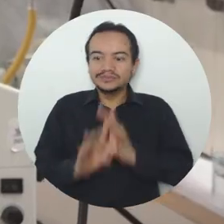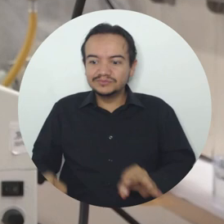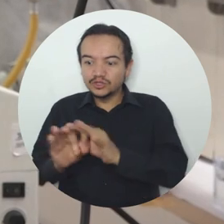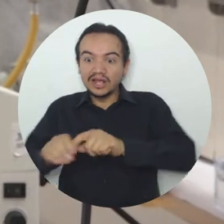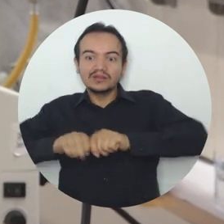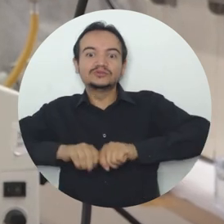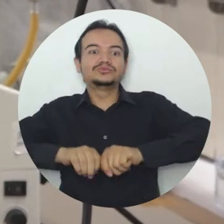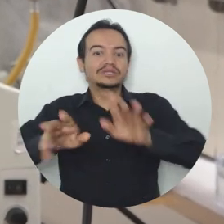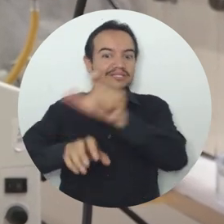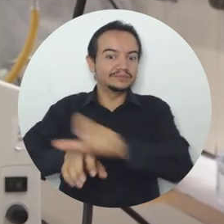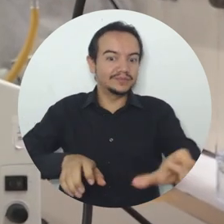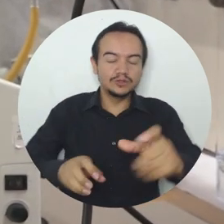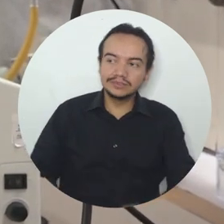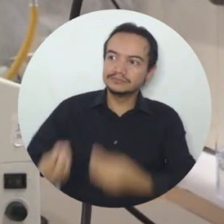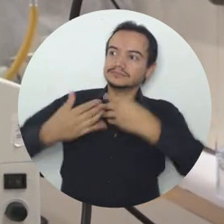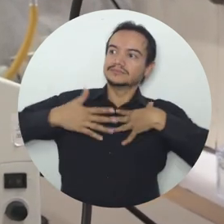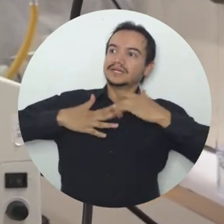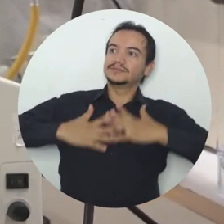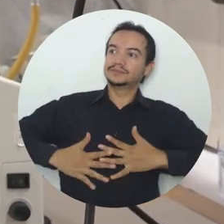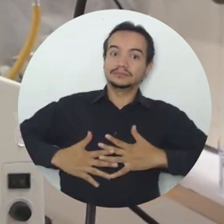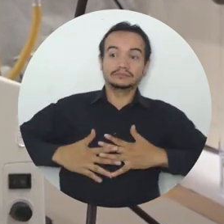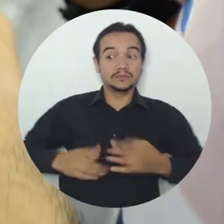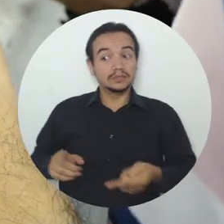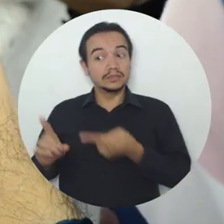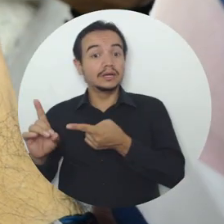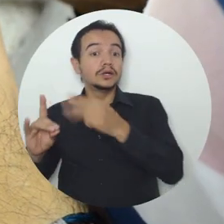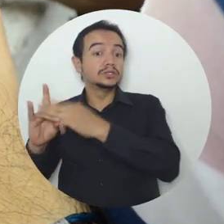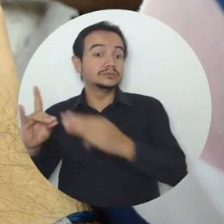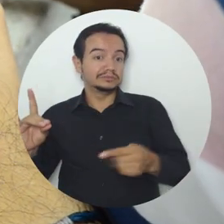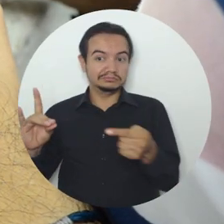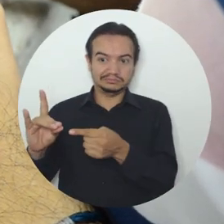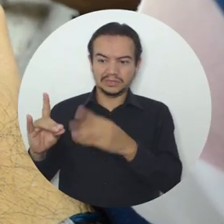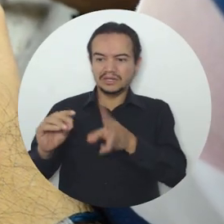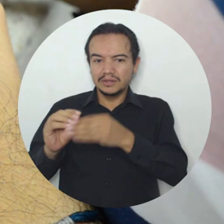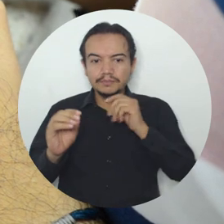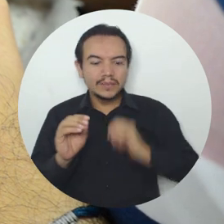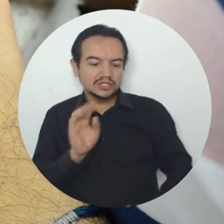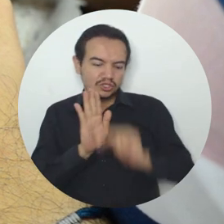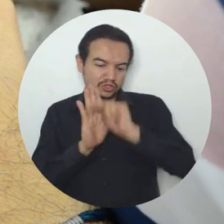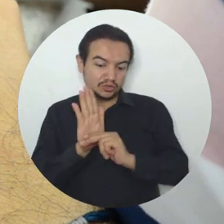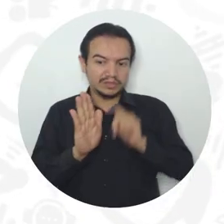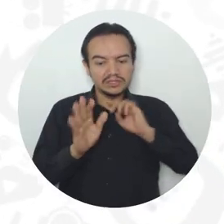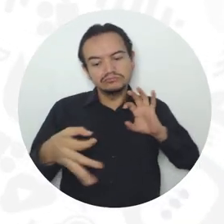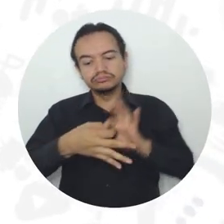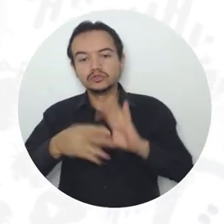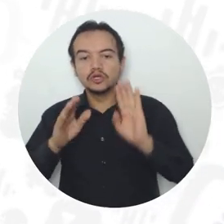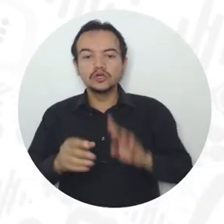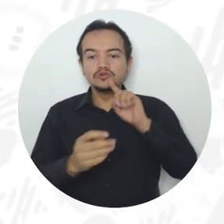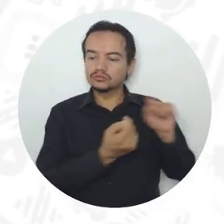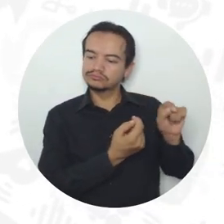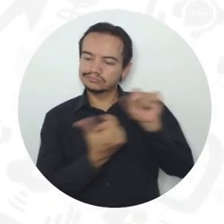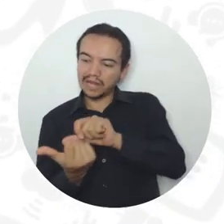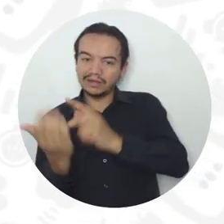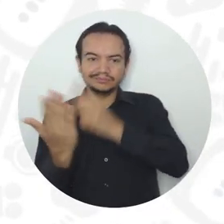comunidades y las comunidades se vean beneficiadas afortunadamente para el caso de la Universidad del Magdalena y por las políticas que se han implementado en el tema de